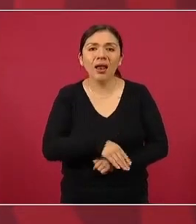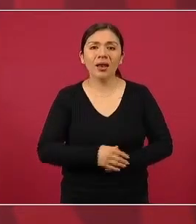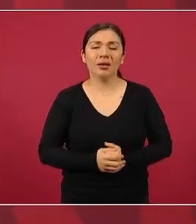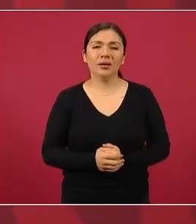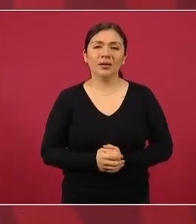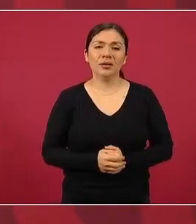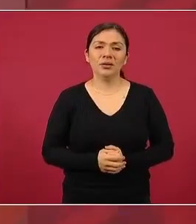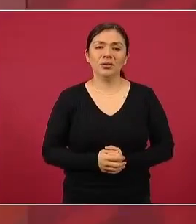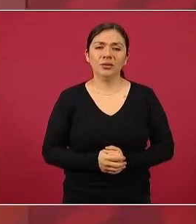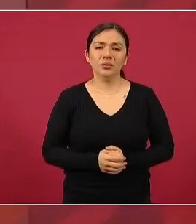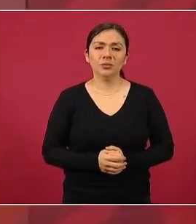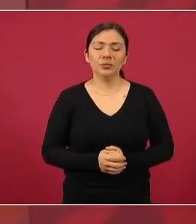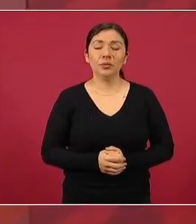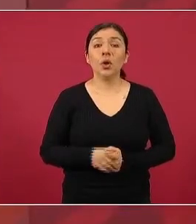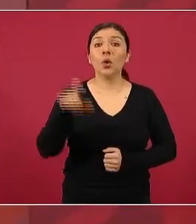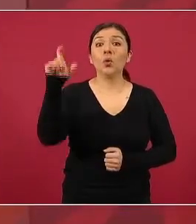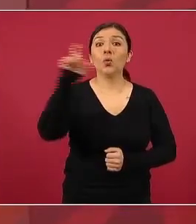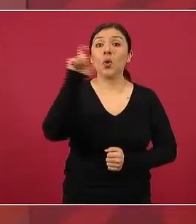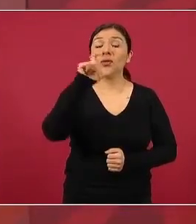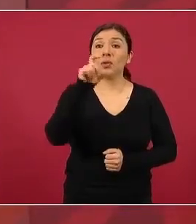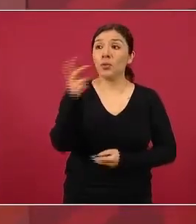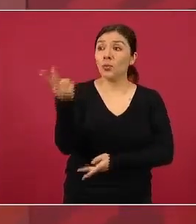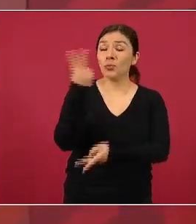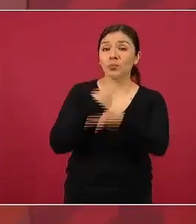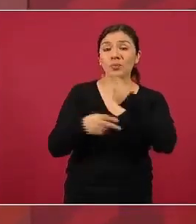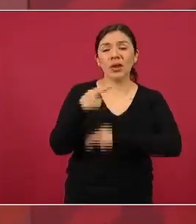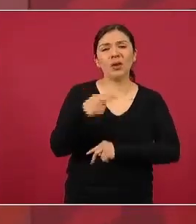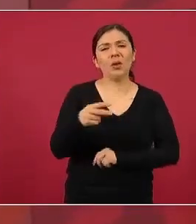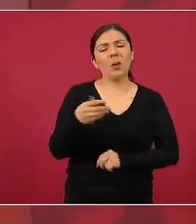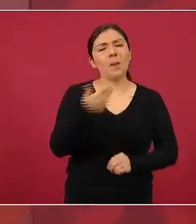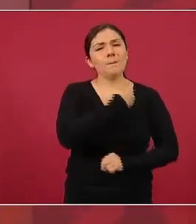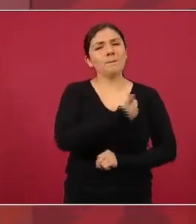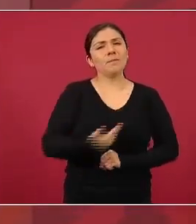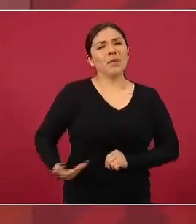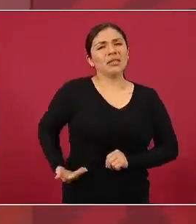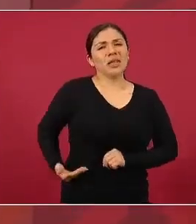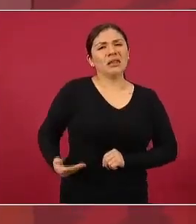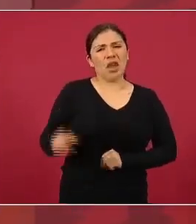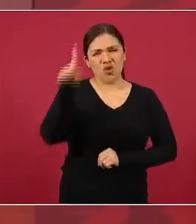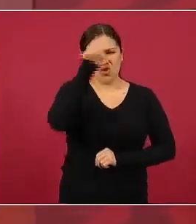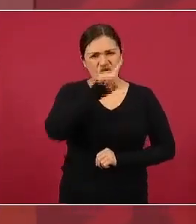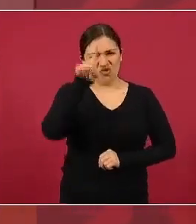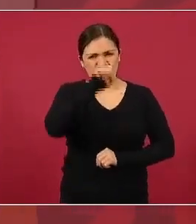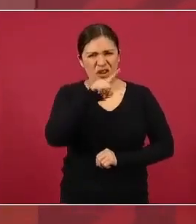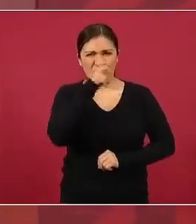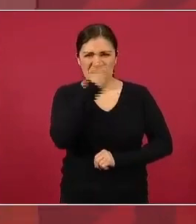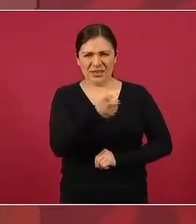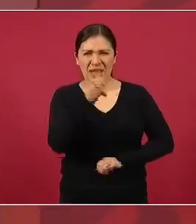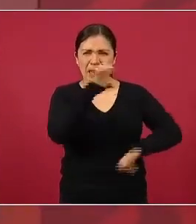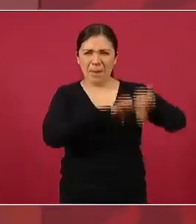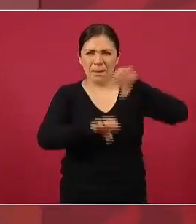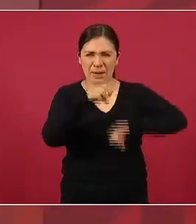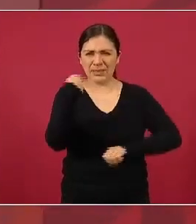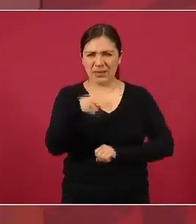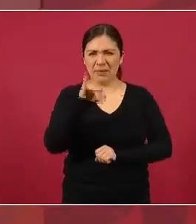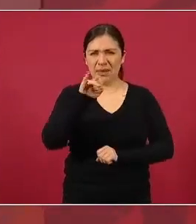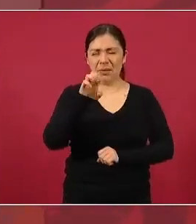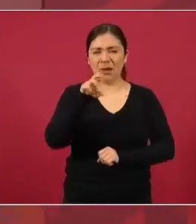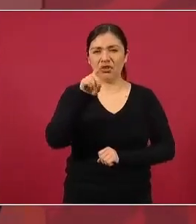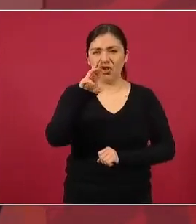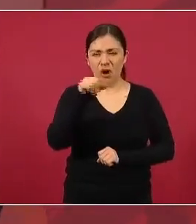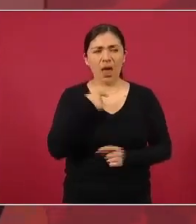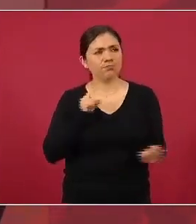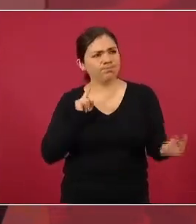Cuando vino el presidente del consejo de esta empresa y hablamos,